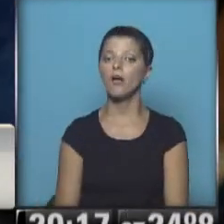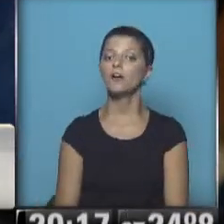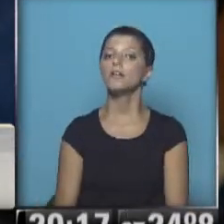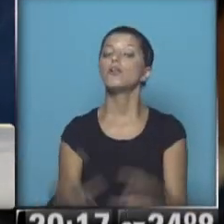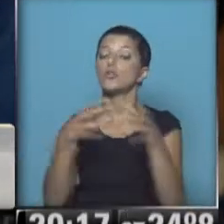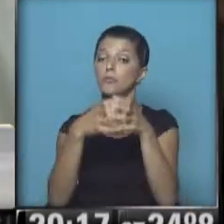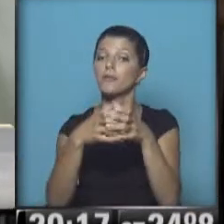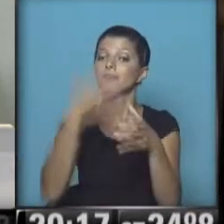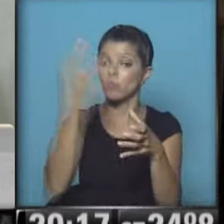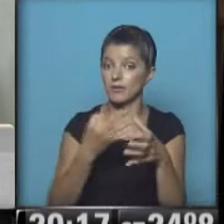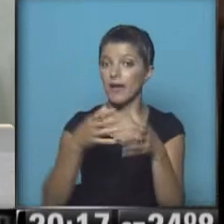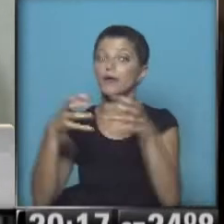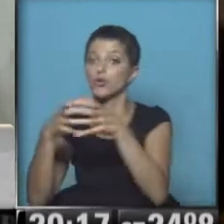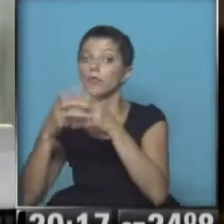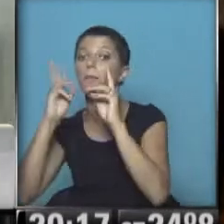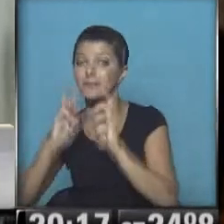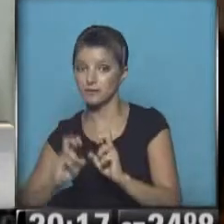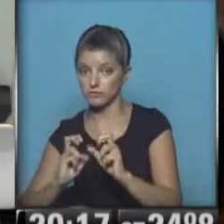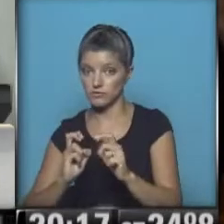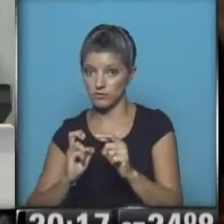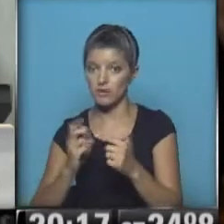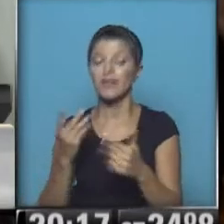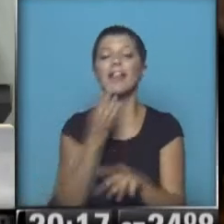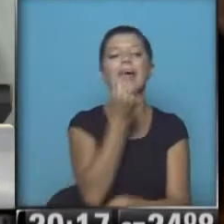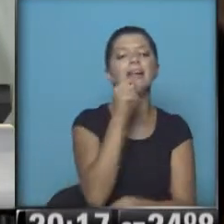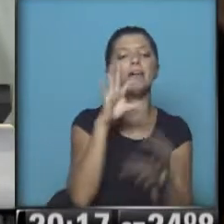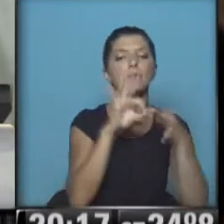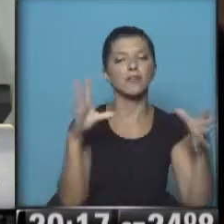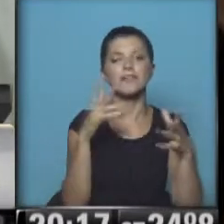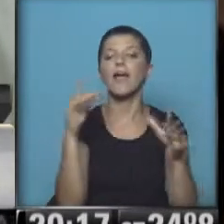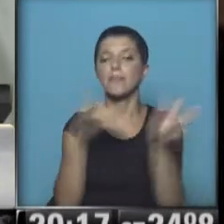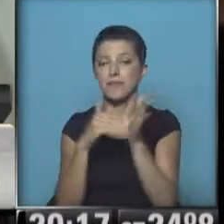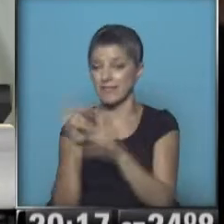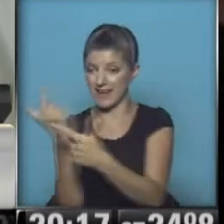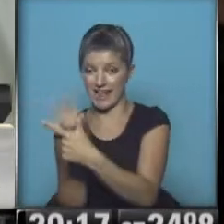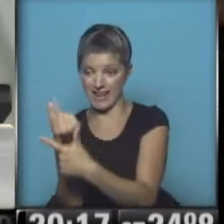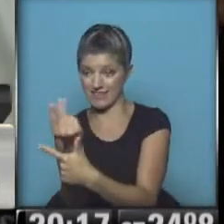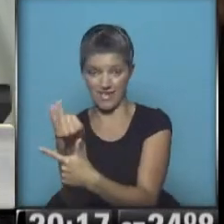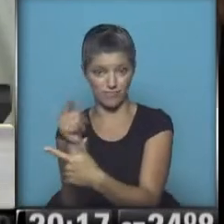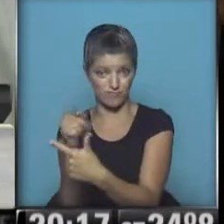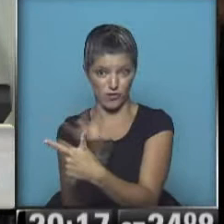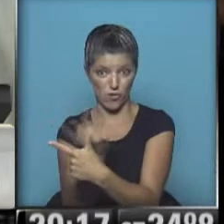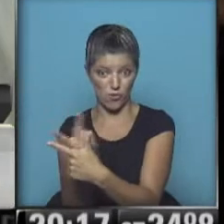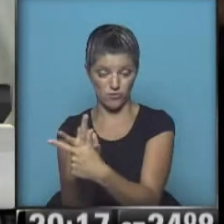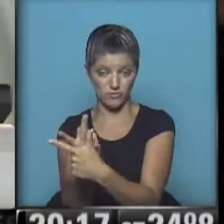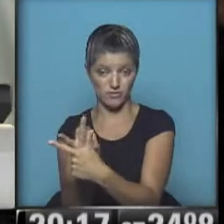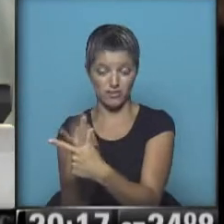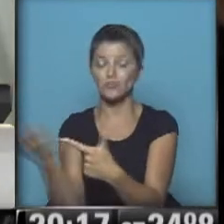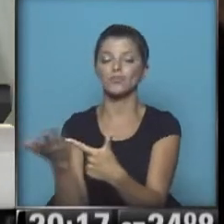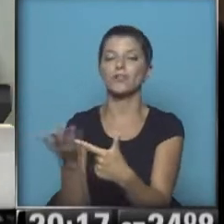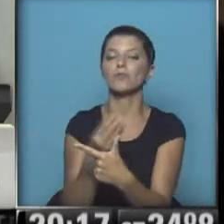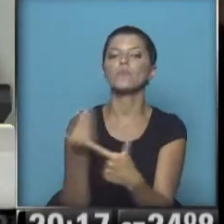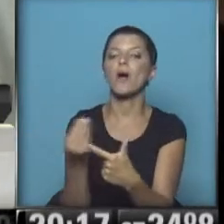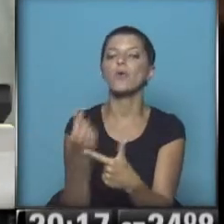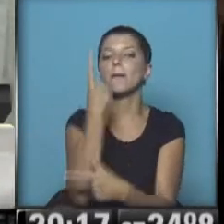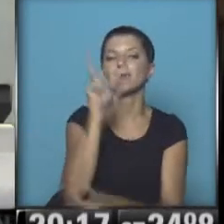inteligencia, la calidad de la democracia depende de la calidad también de ellos. Y la verdad, nadie, por